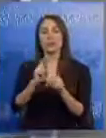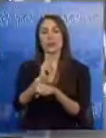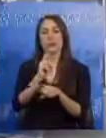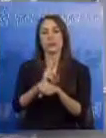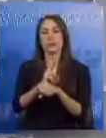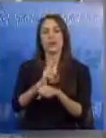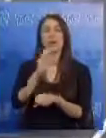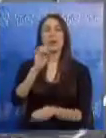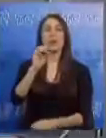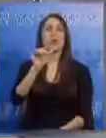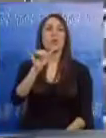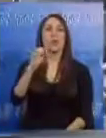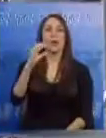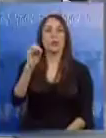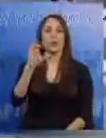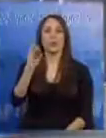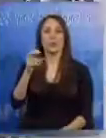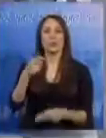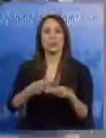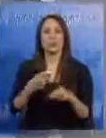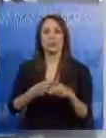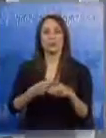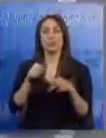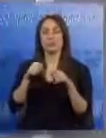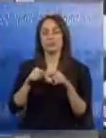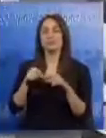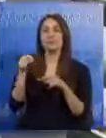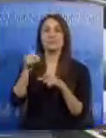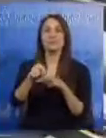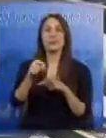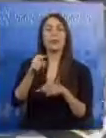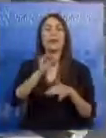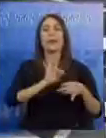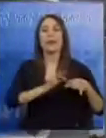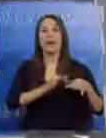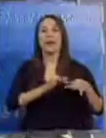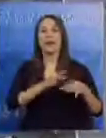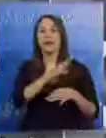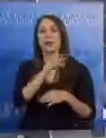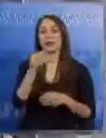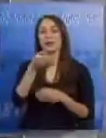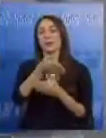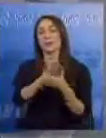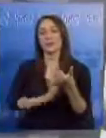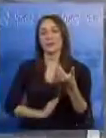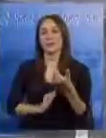la vía Ollacoto en el norte de Quito, entre las poblaciones de Calderón y Guayllabamba.